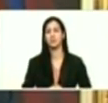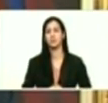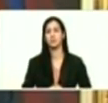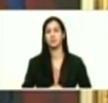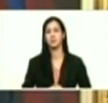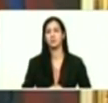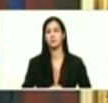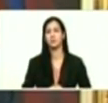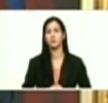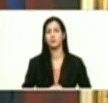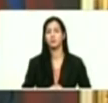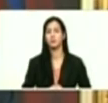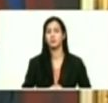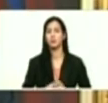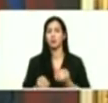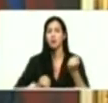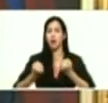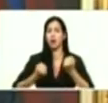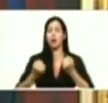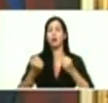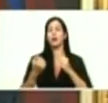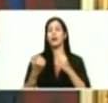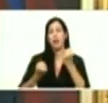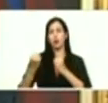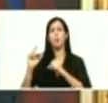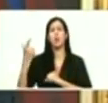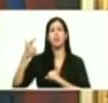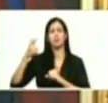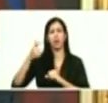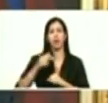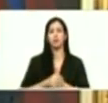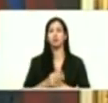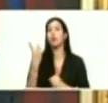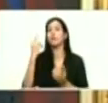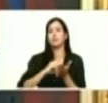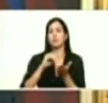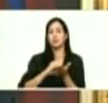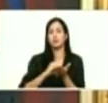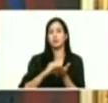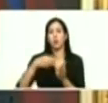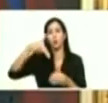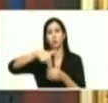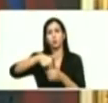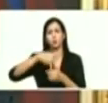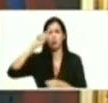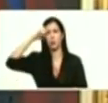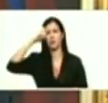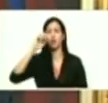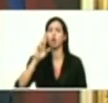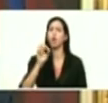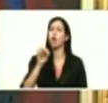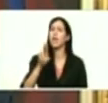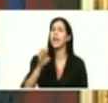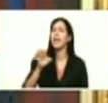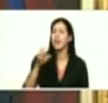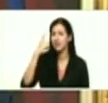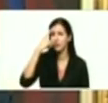pon tú una camionetica de esa le echa dos veces ¿verdad? Erika ¿tú te acuerdas de Roque Silvia